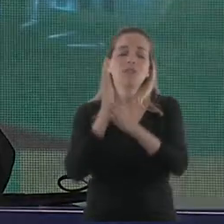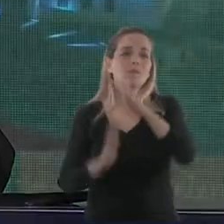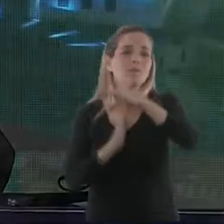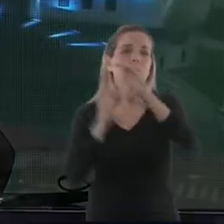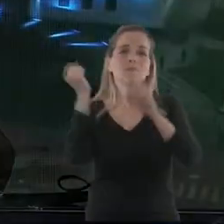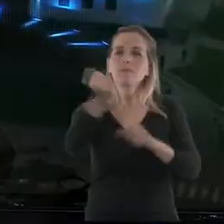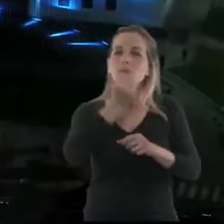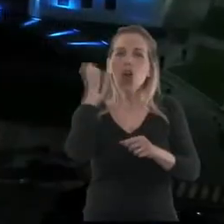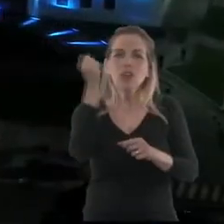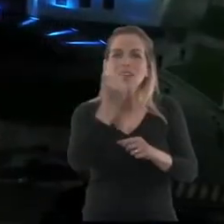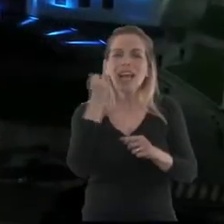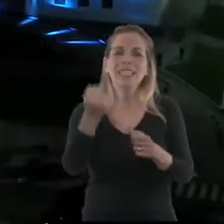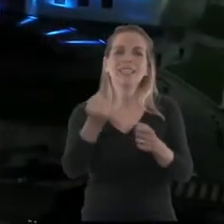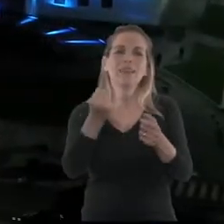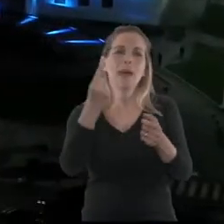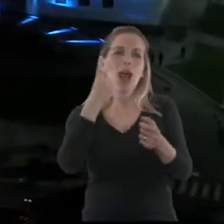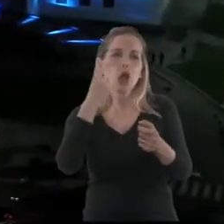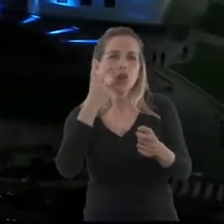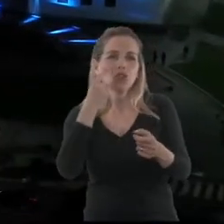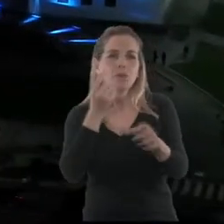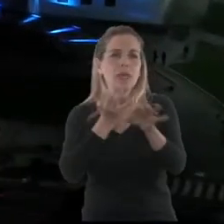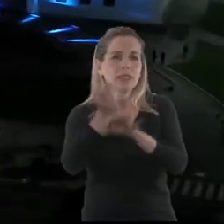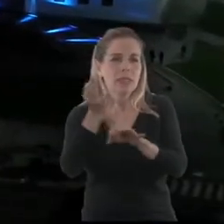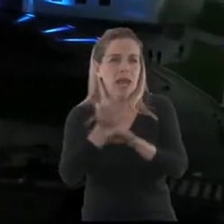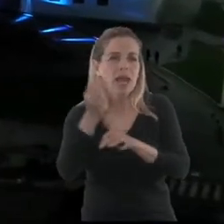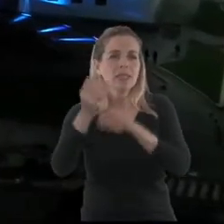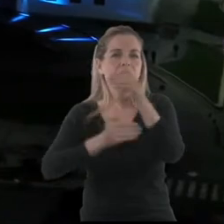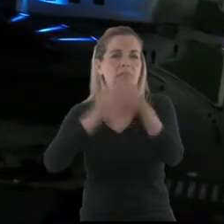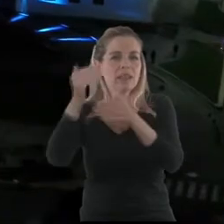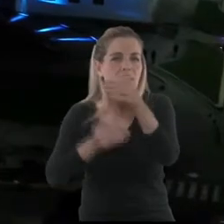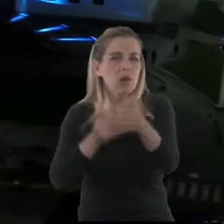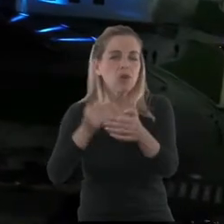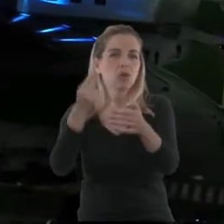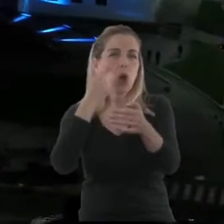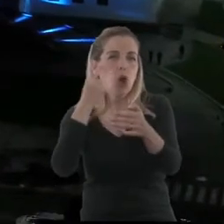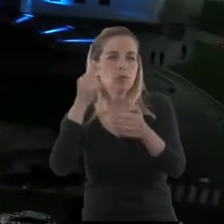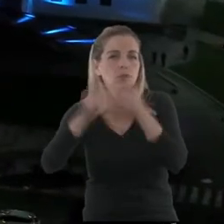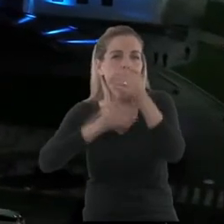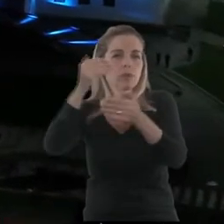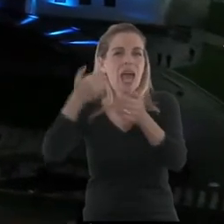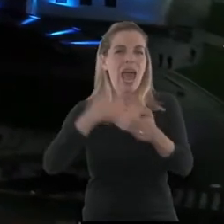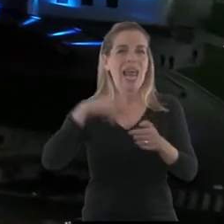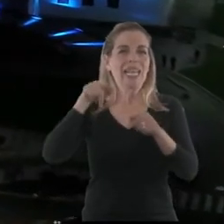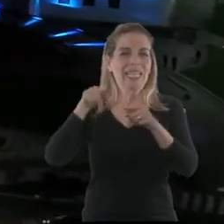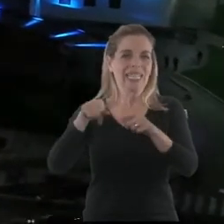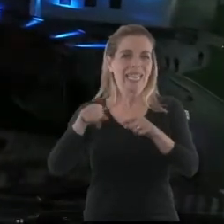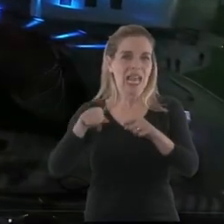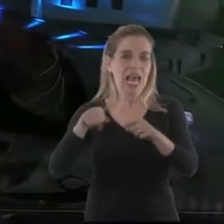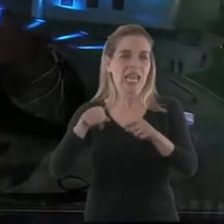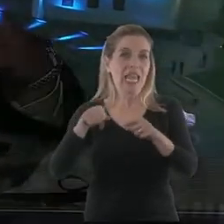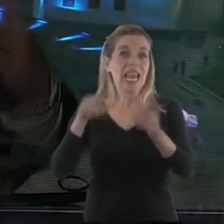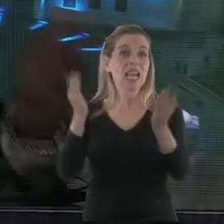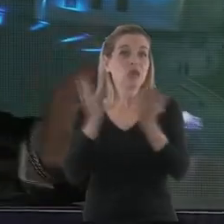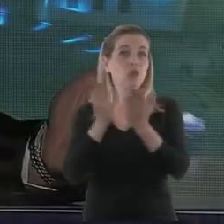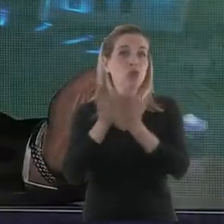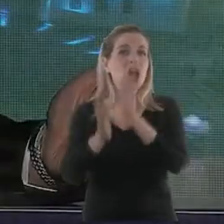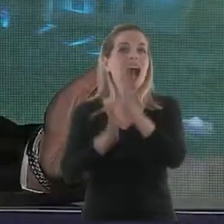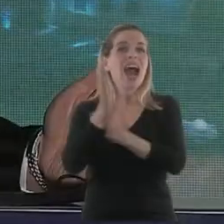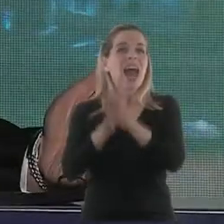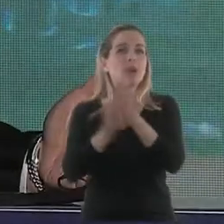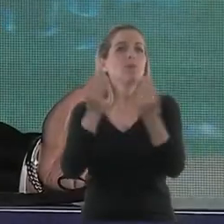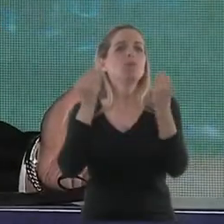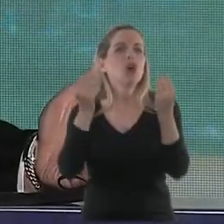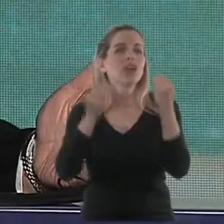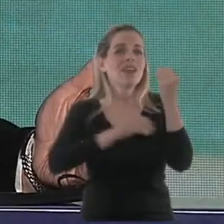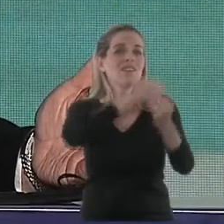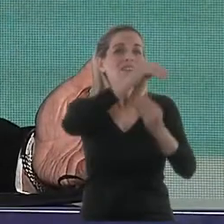para el conocimiento y para el desarrollo del conocimiento argentino, porque permitió que los hijos de los